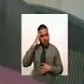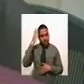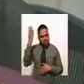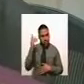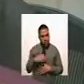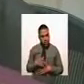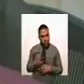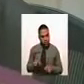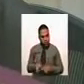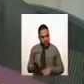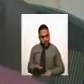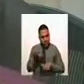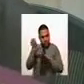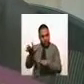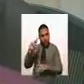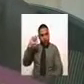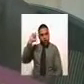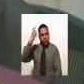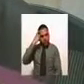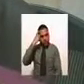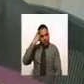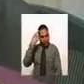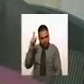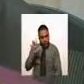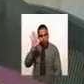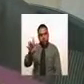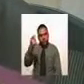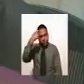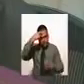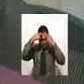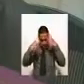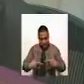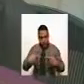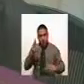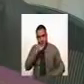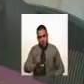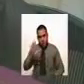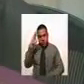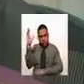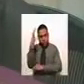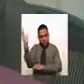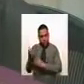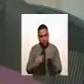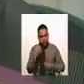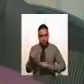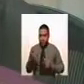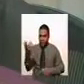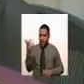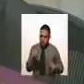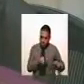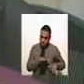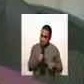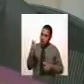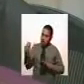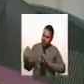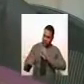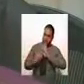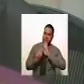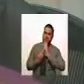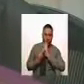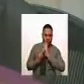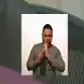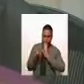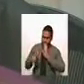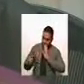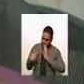la representación no solo del gobierno, sino del pueblo y del Estado y de la nación colombiana, y que por tales razones debe ser objeto de